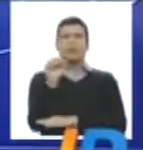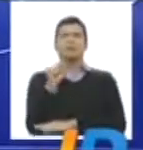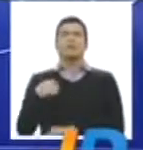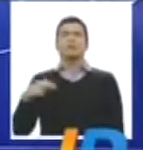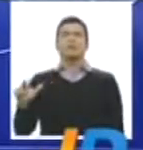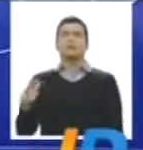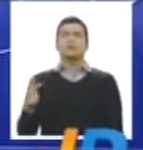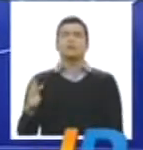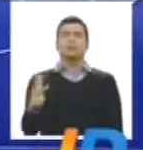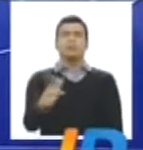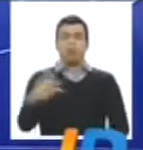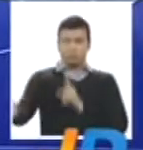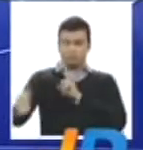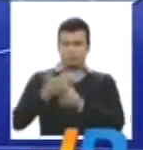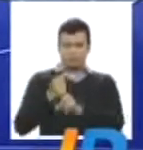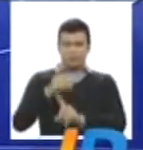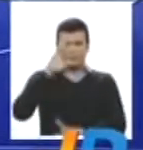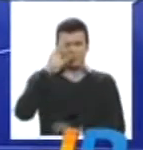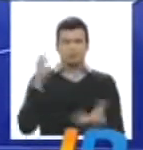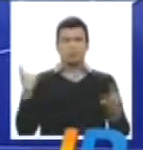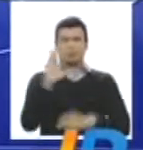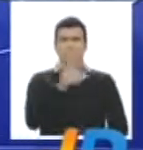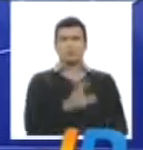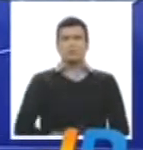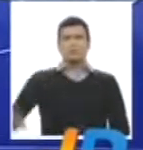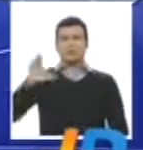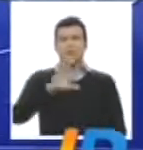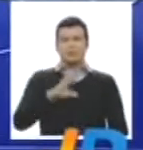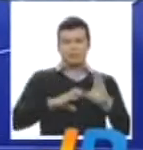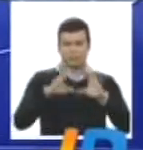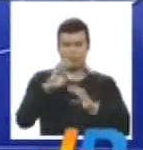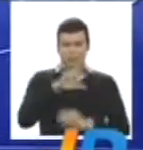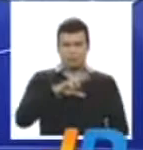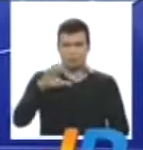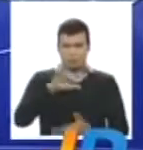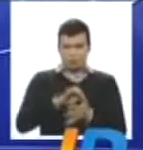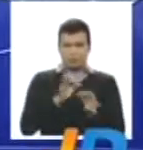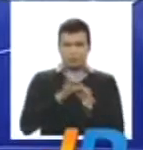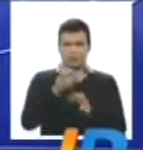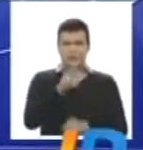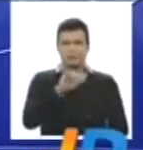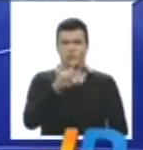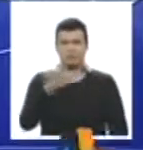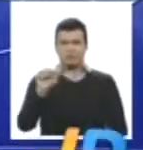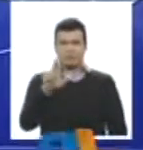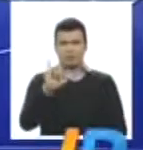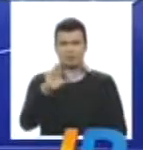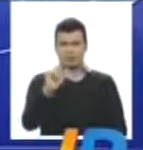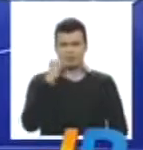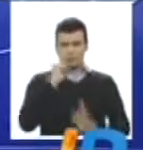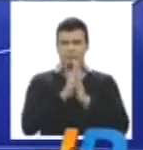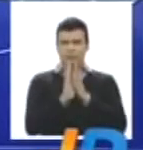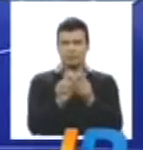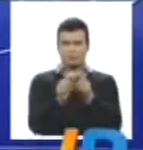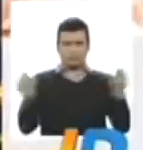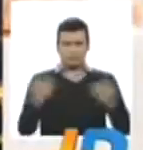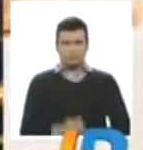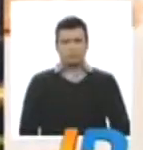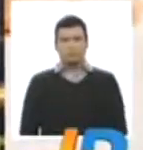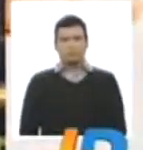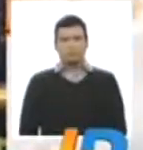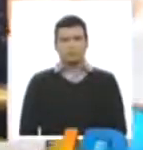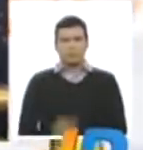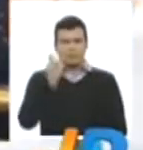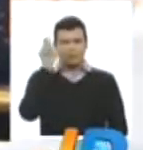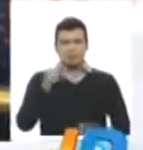en el que viajaban fue encontrado por la policía en el municipio de Villarrica, norte del Cauca. Nicolás Jiménez con el informe.